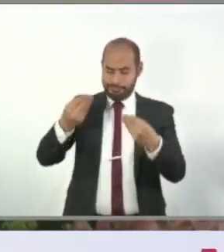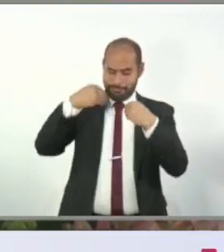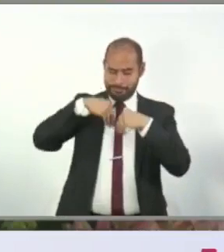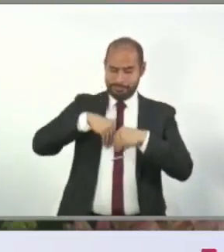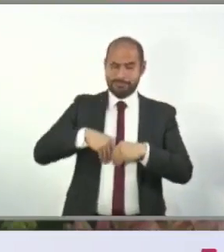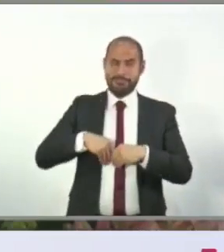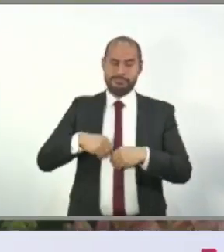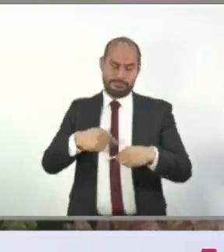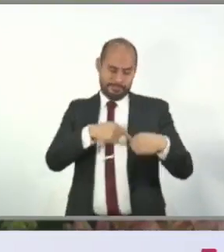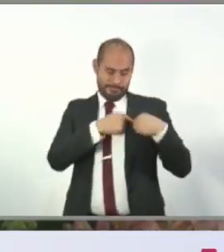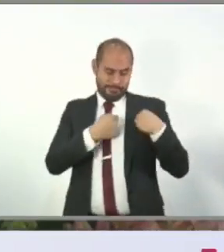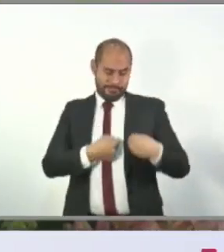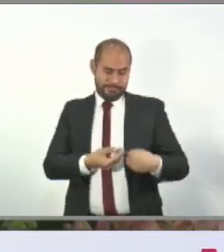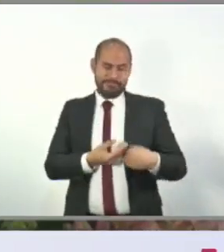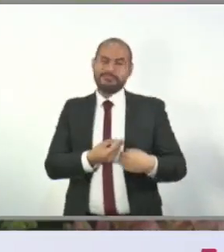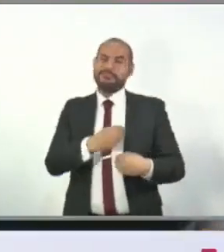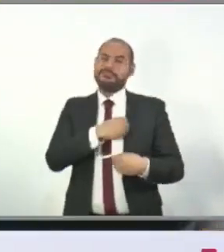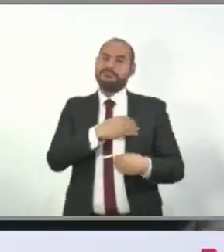se anide en nuestro corazón.